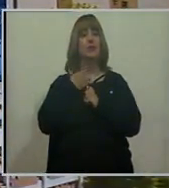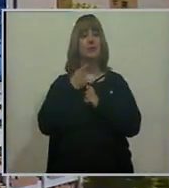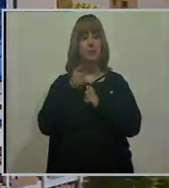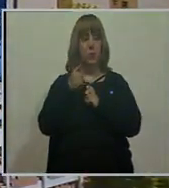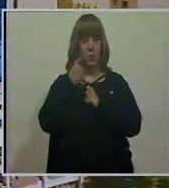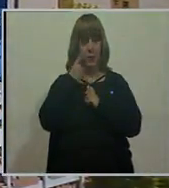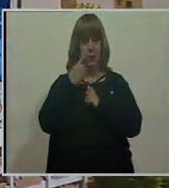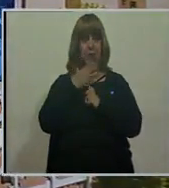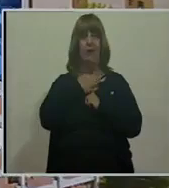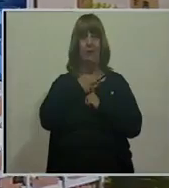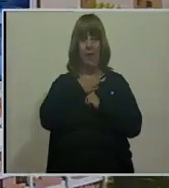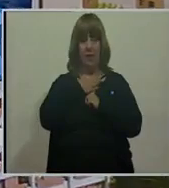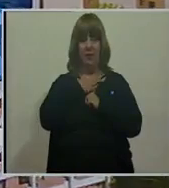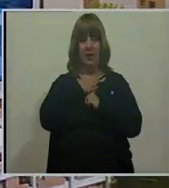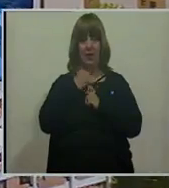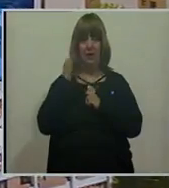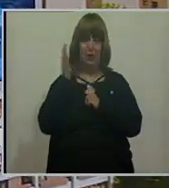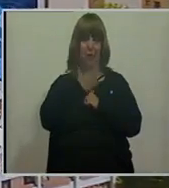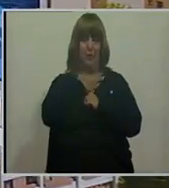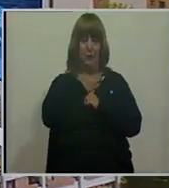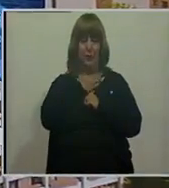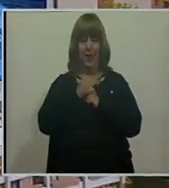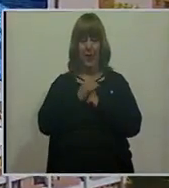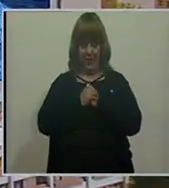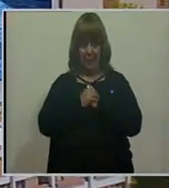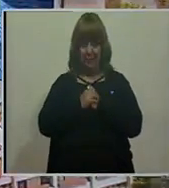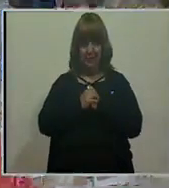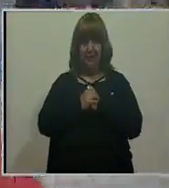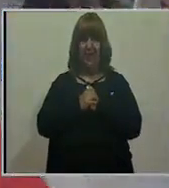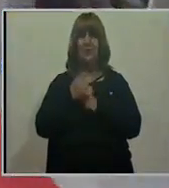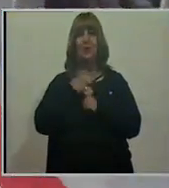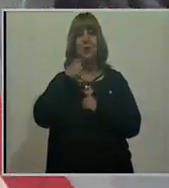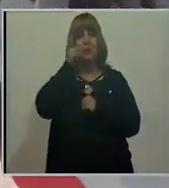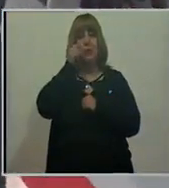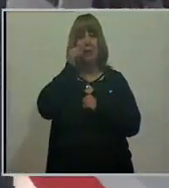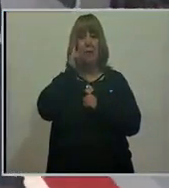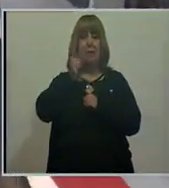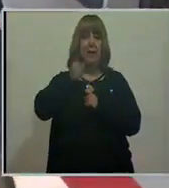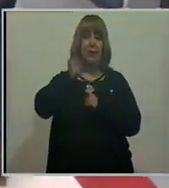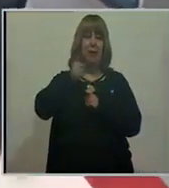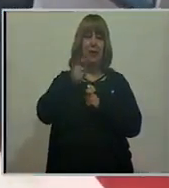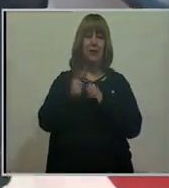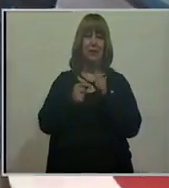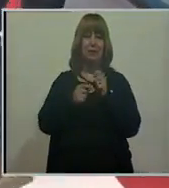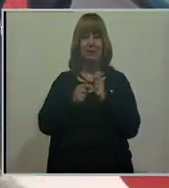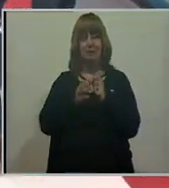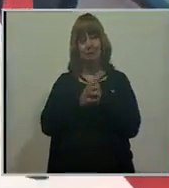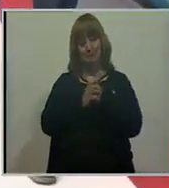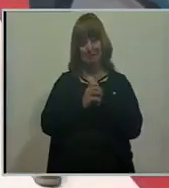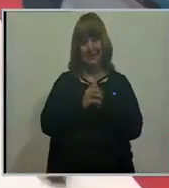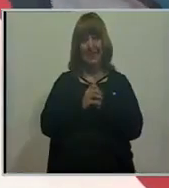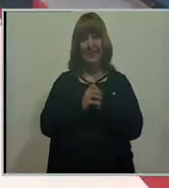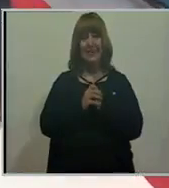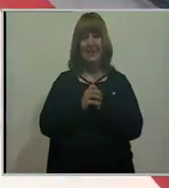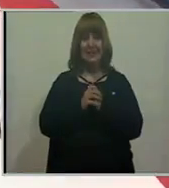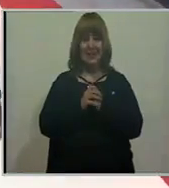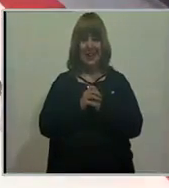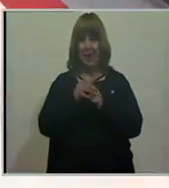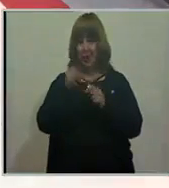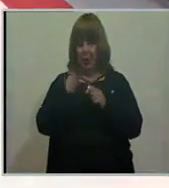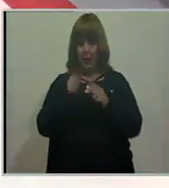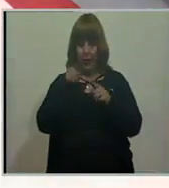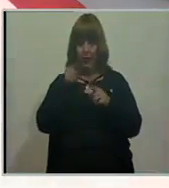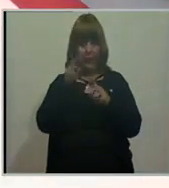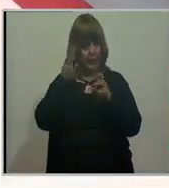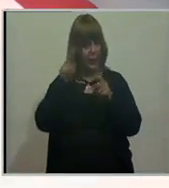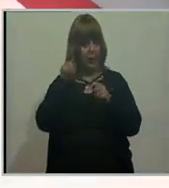desabrigado. Abrigamos. Sí. Bueno, parezco el papá de Pablo o la mamá. Esto que conversaba